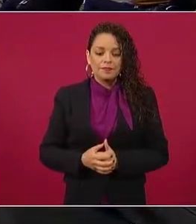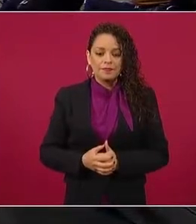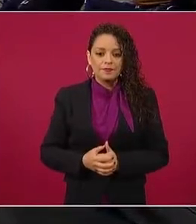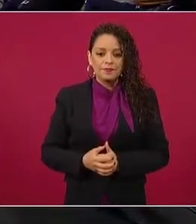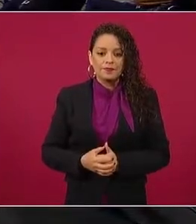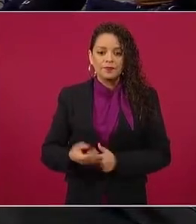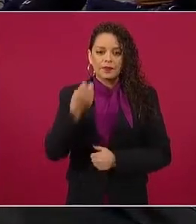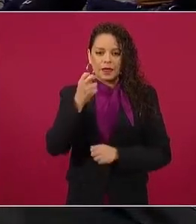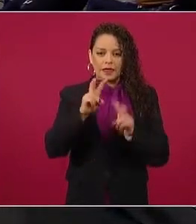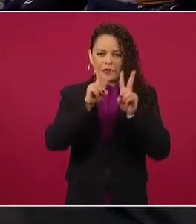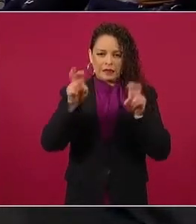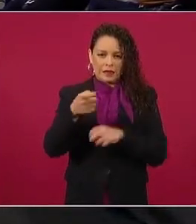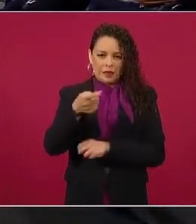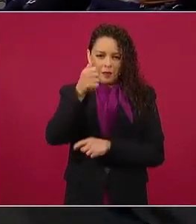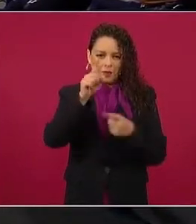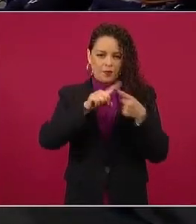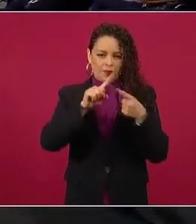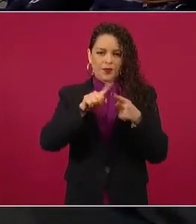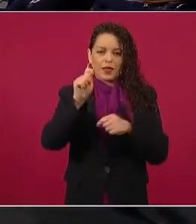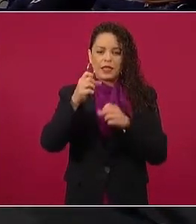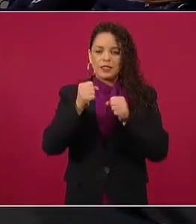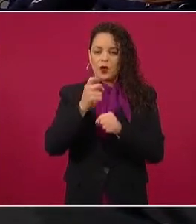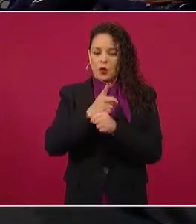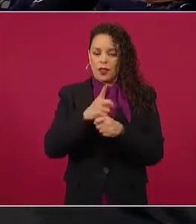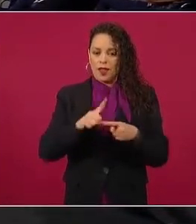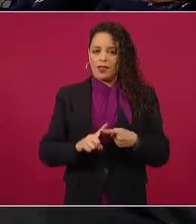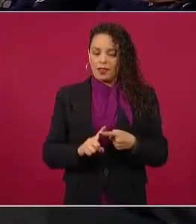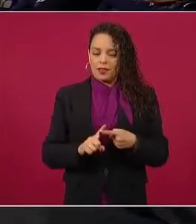seguridad, por favor. Bueno, sobre